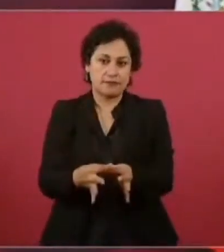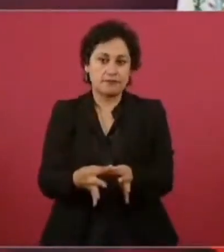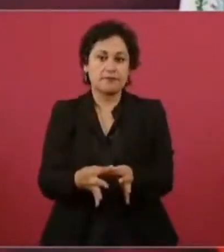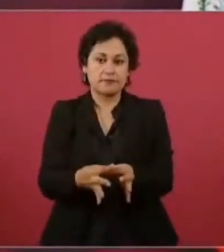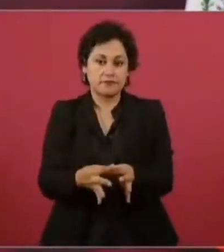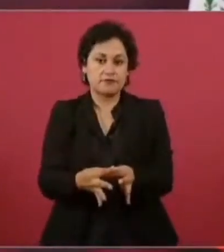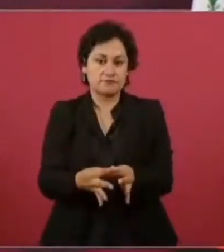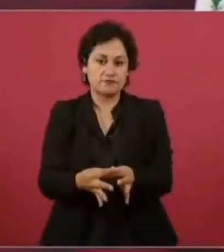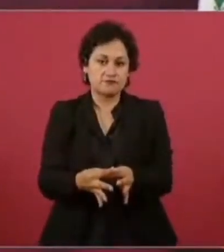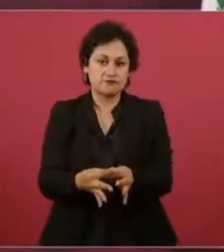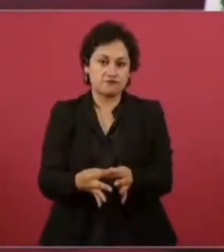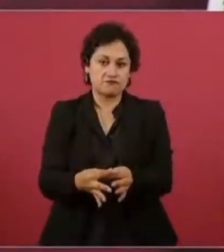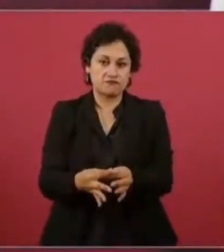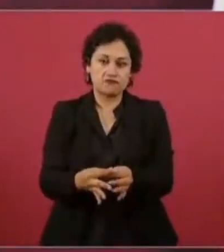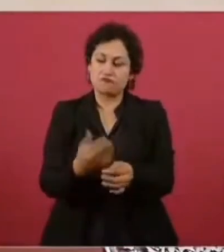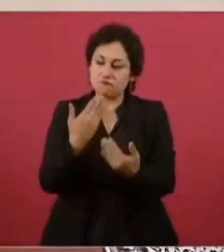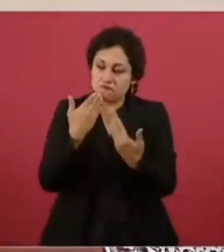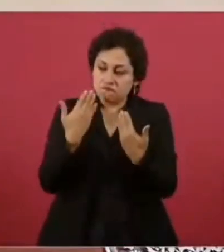hay